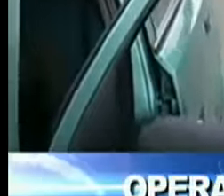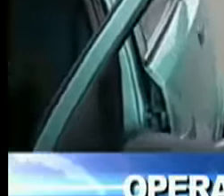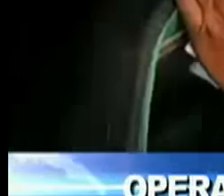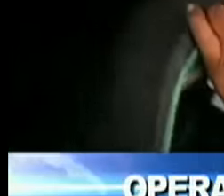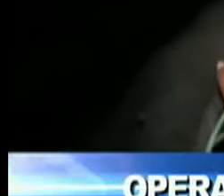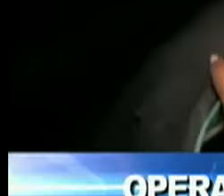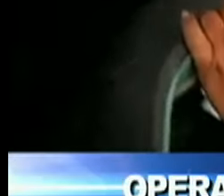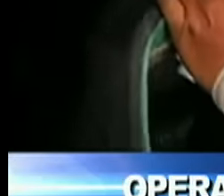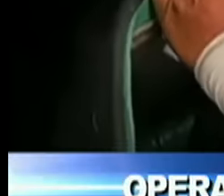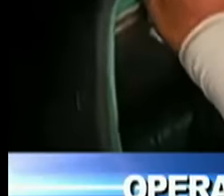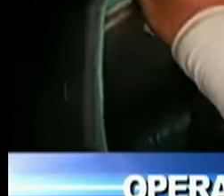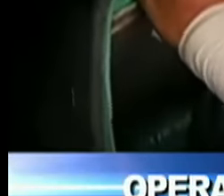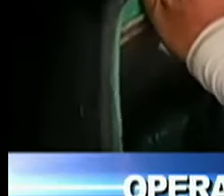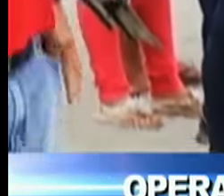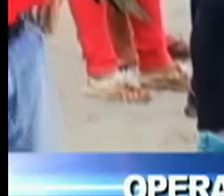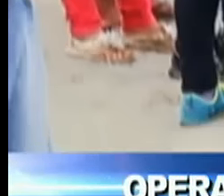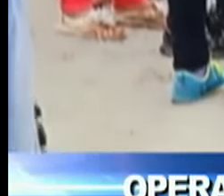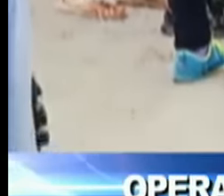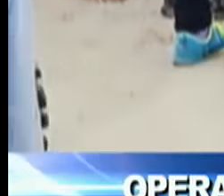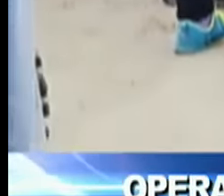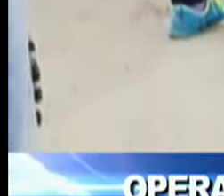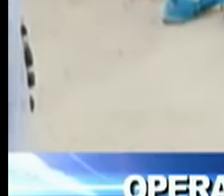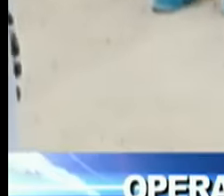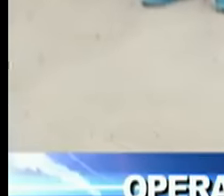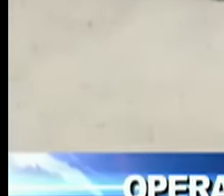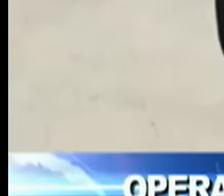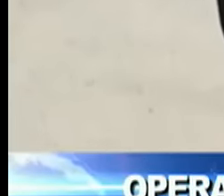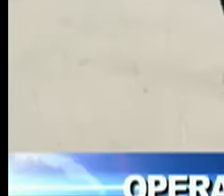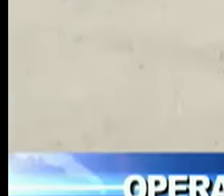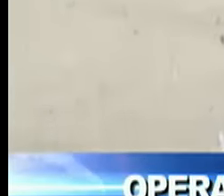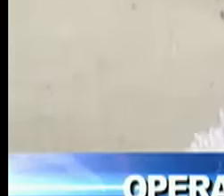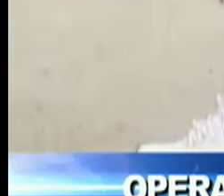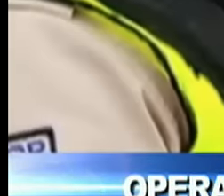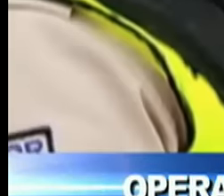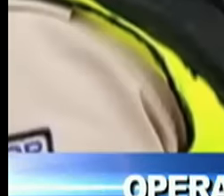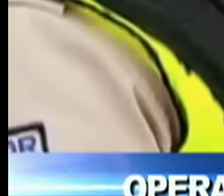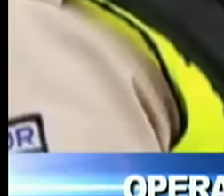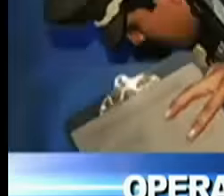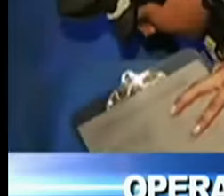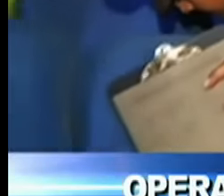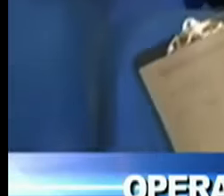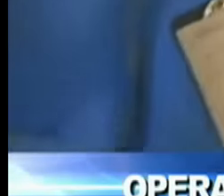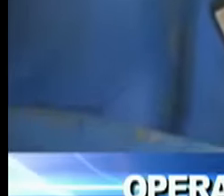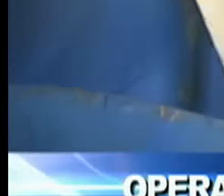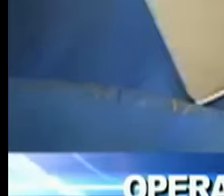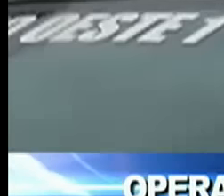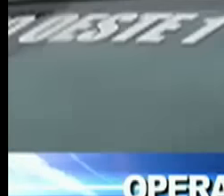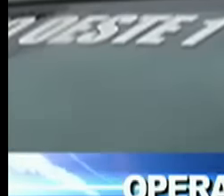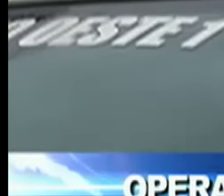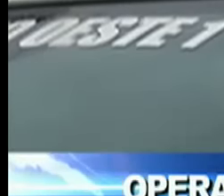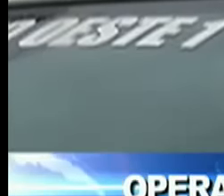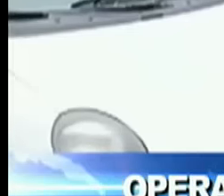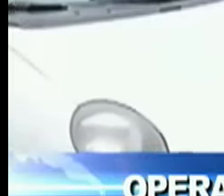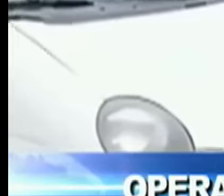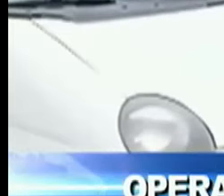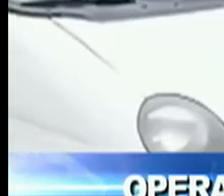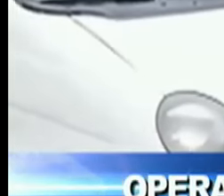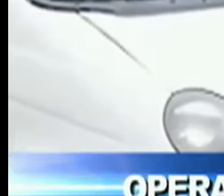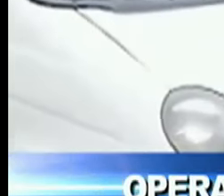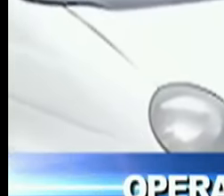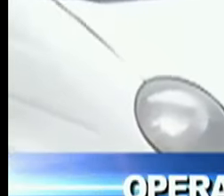Continúa la lucha contra la delincuencia. Le informaremos qué acciones ejecuta la Policía Nacional para reducir